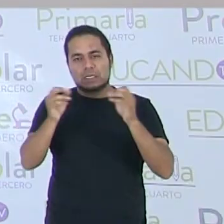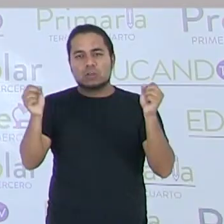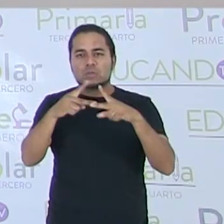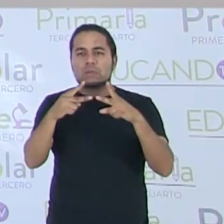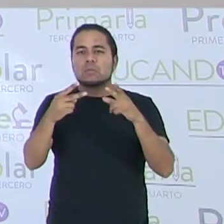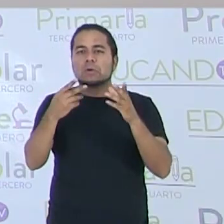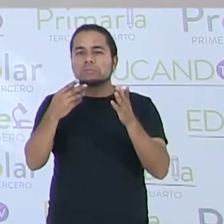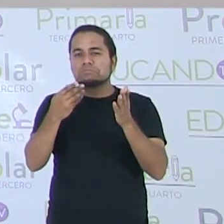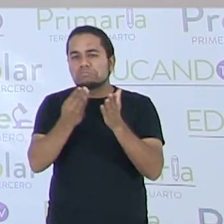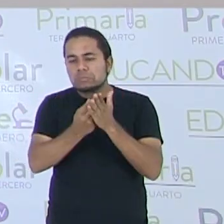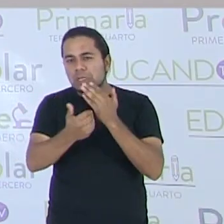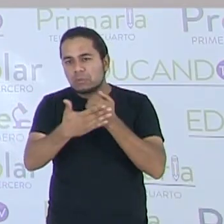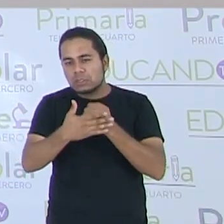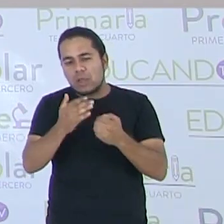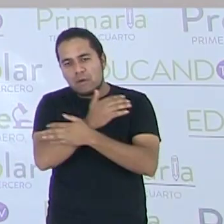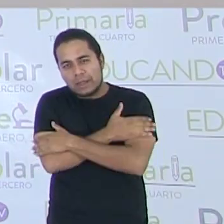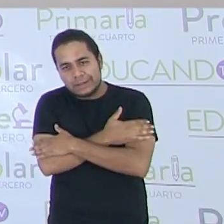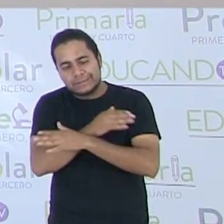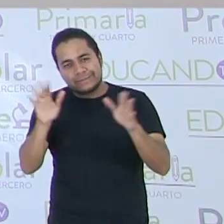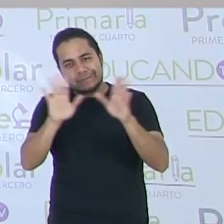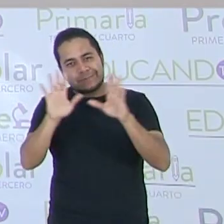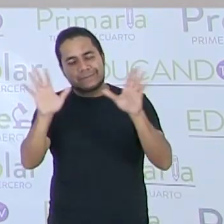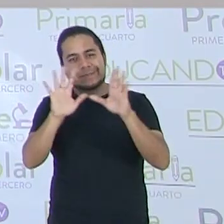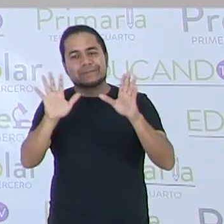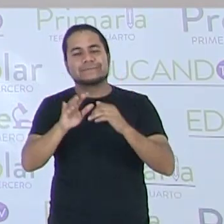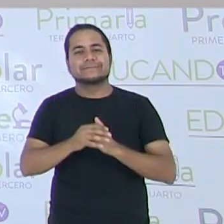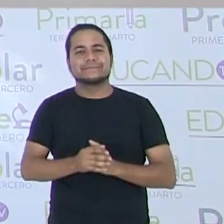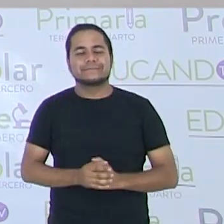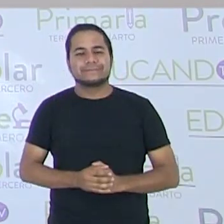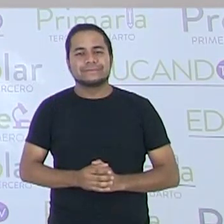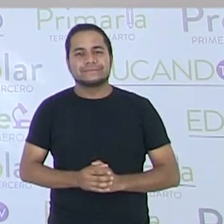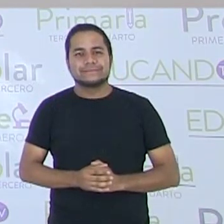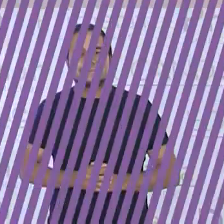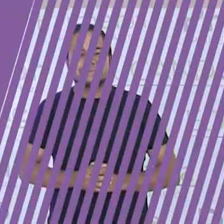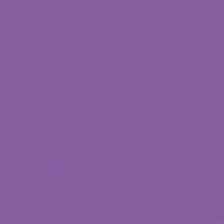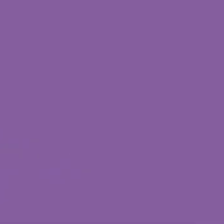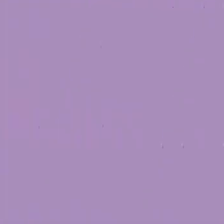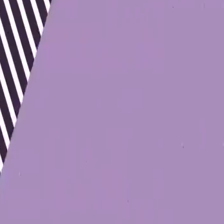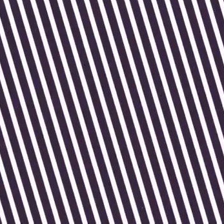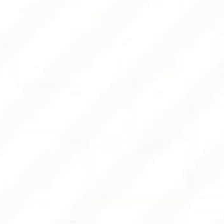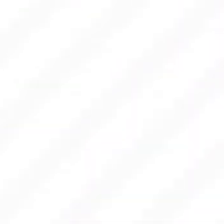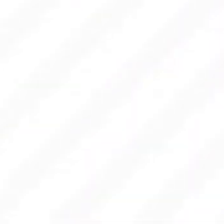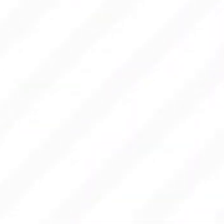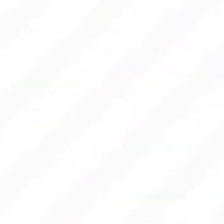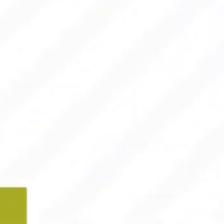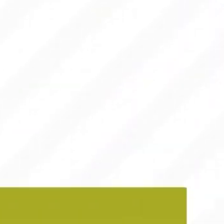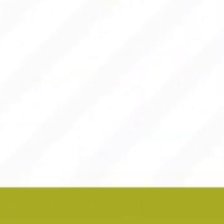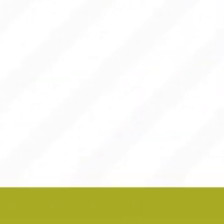próximamente y pues les envío un fuerte abrazo. Hasta la próxima.